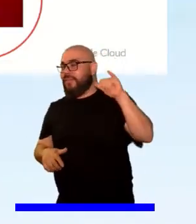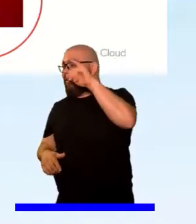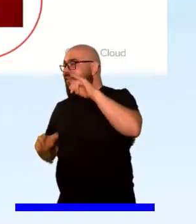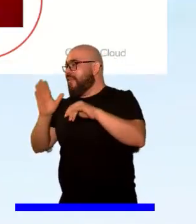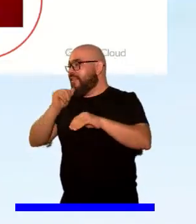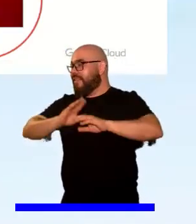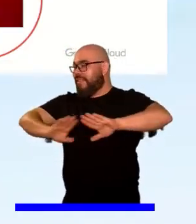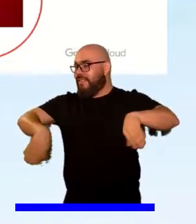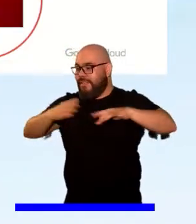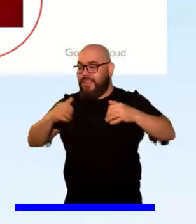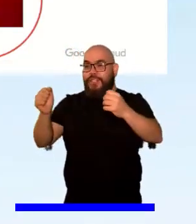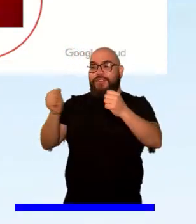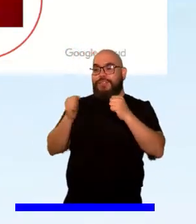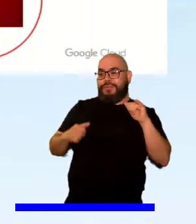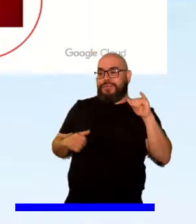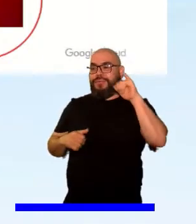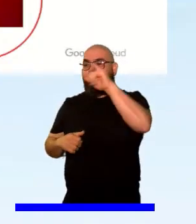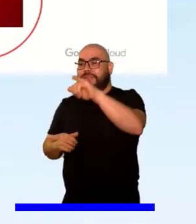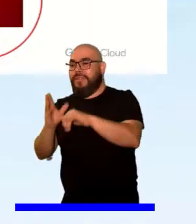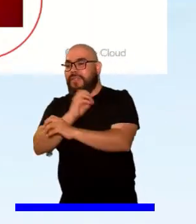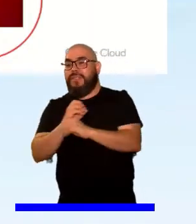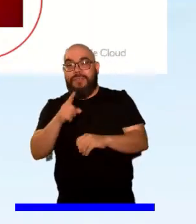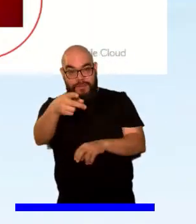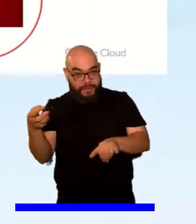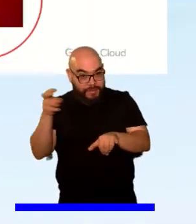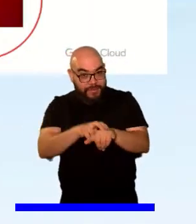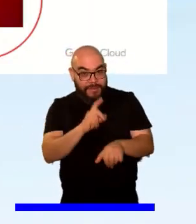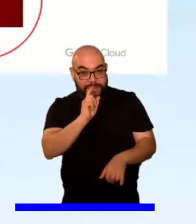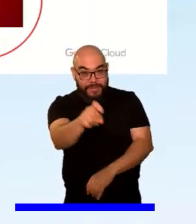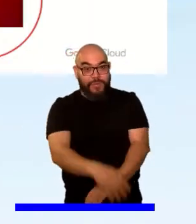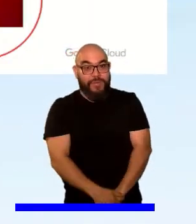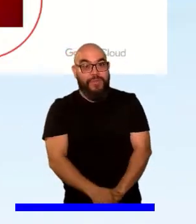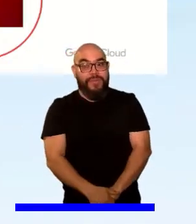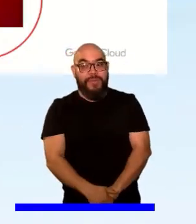No va a haber pilotos. ¿Ustedes se montarían en ese avión?